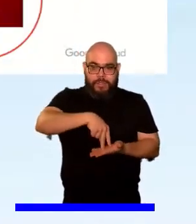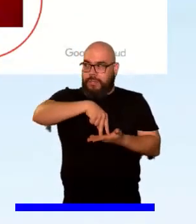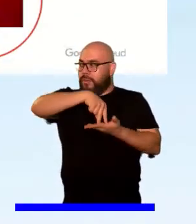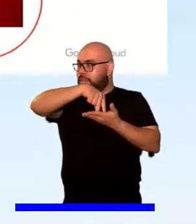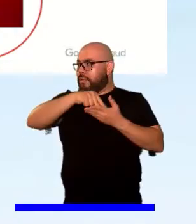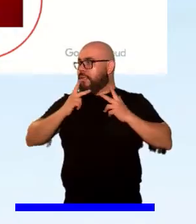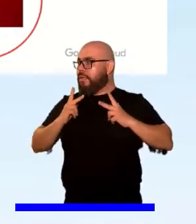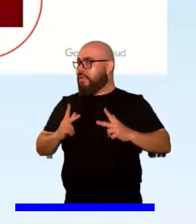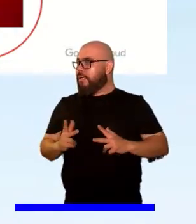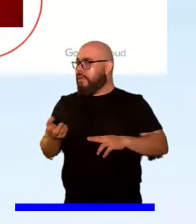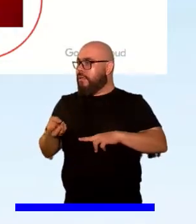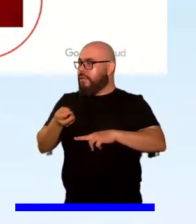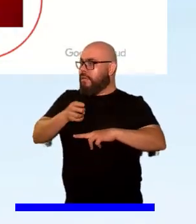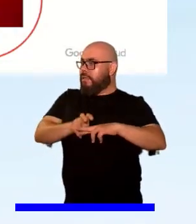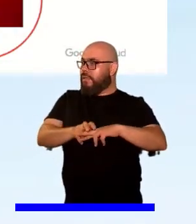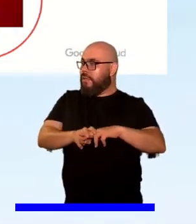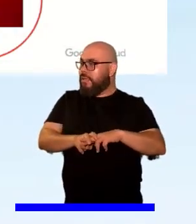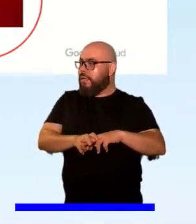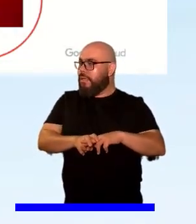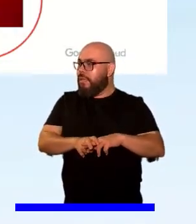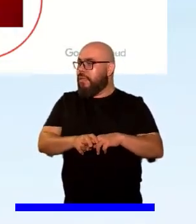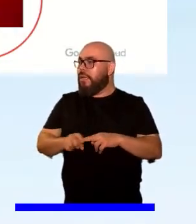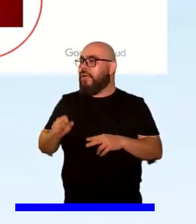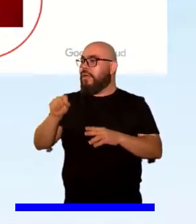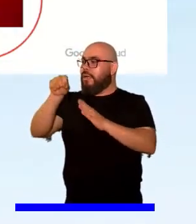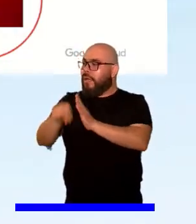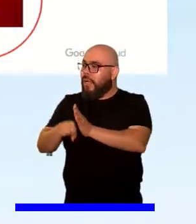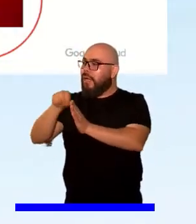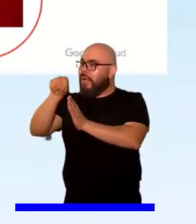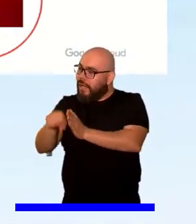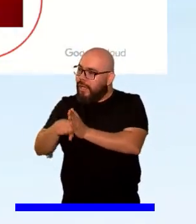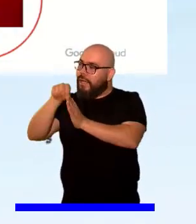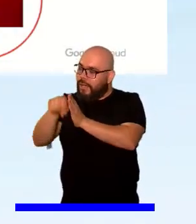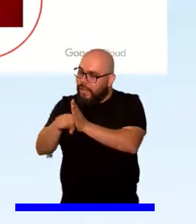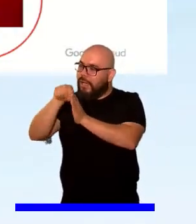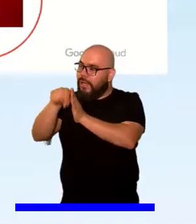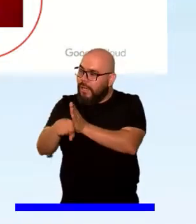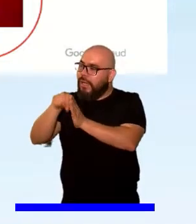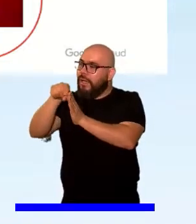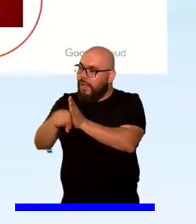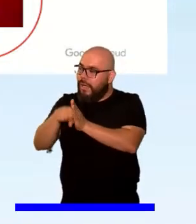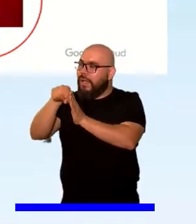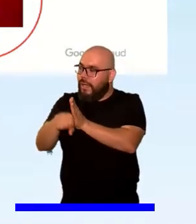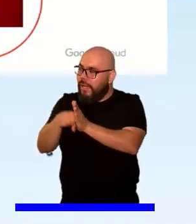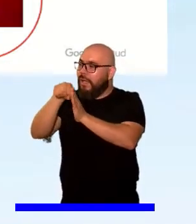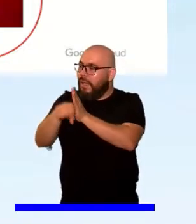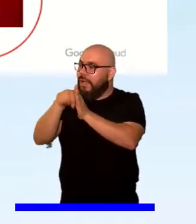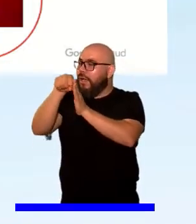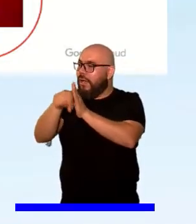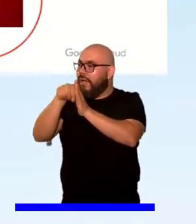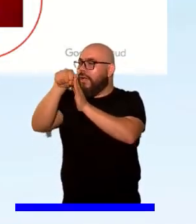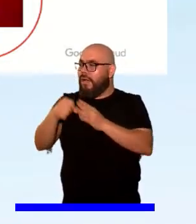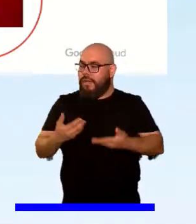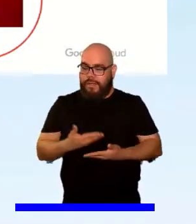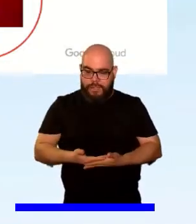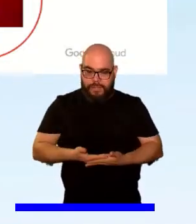señor, que se monte y empiece a simular que está moviendo un botón para que la persona tenga esa tranquilidad de que el ascensor, esa caja que está